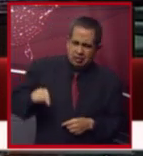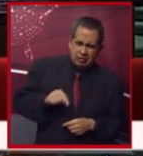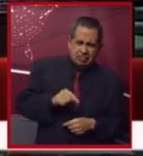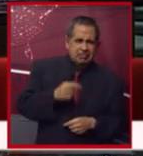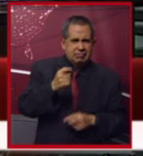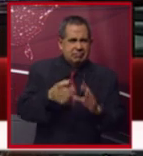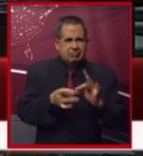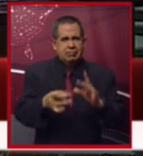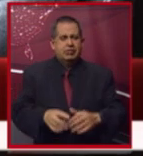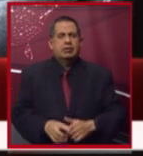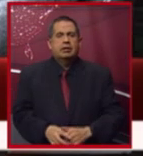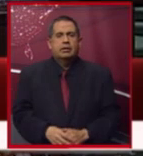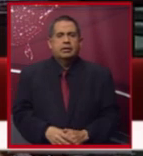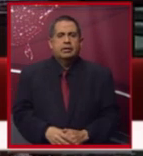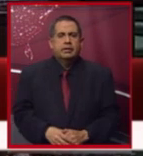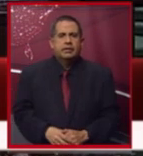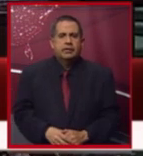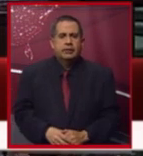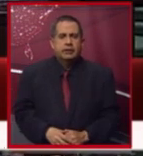este tema.